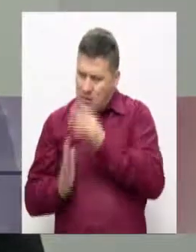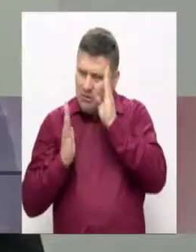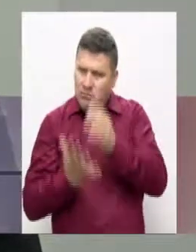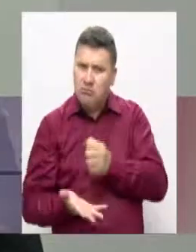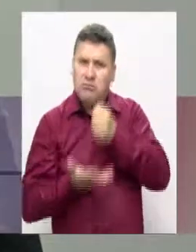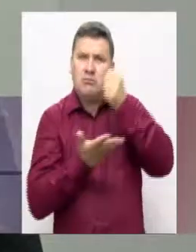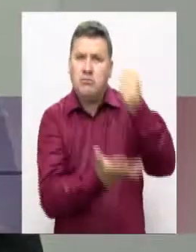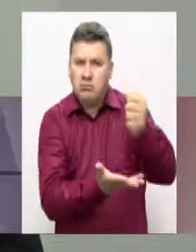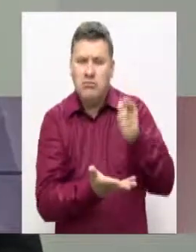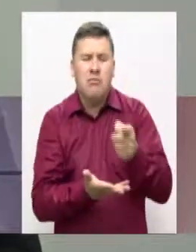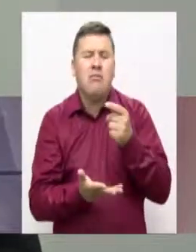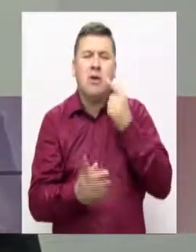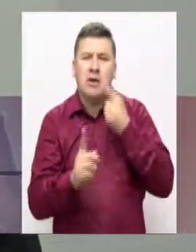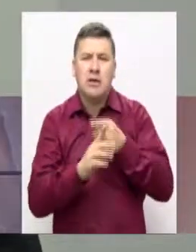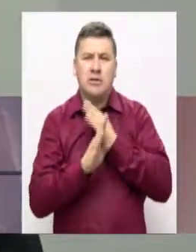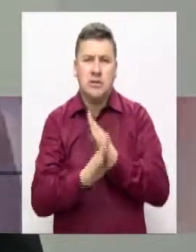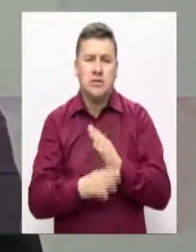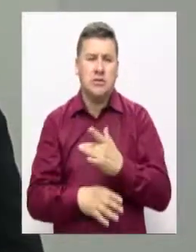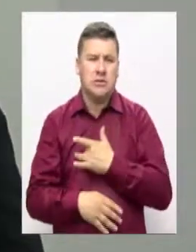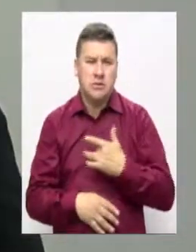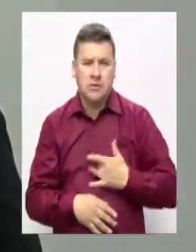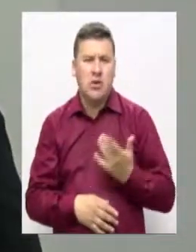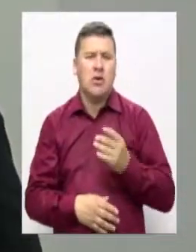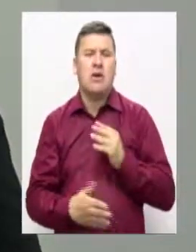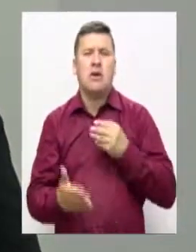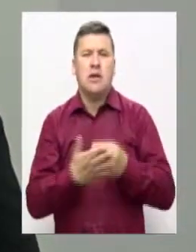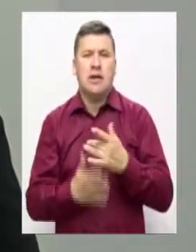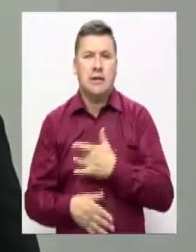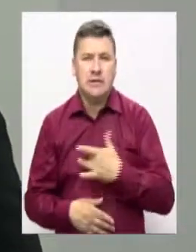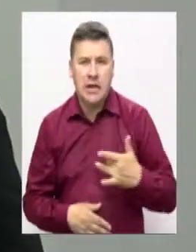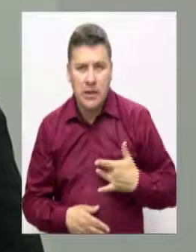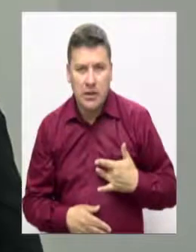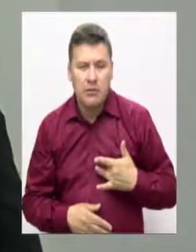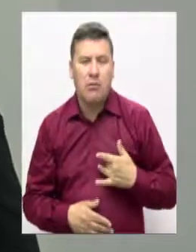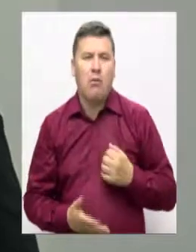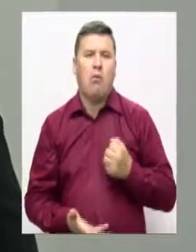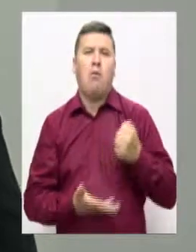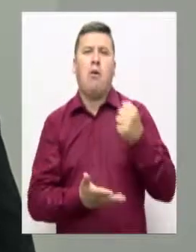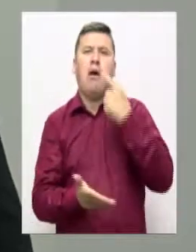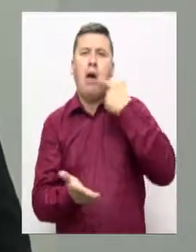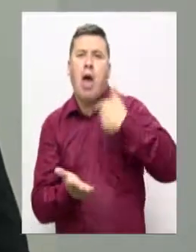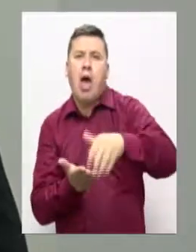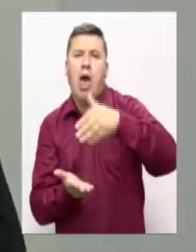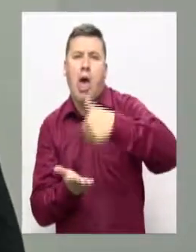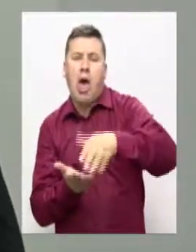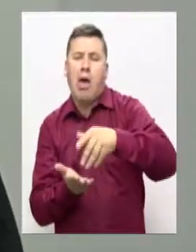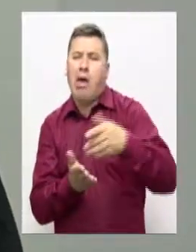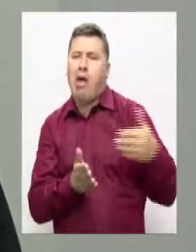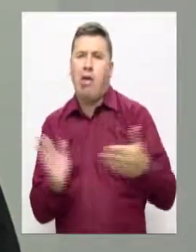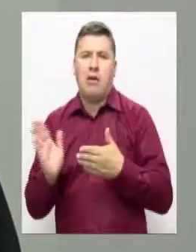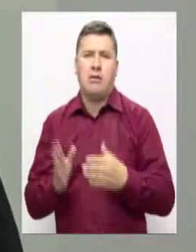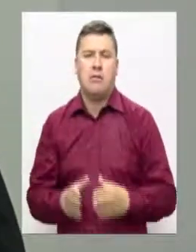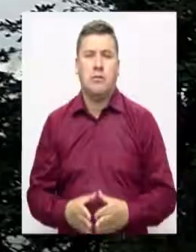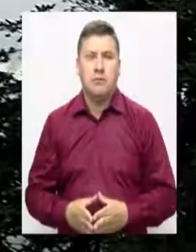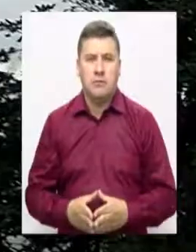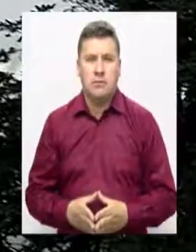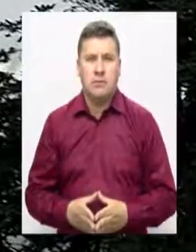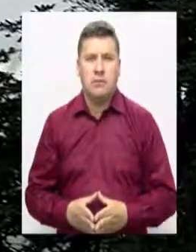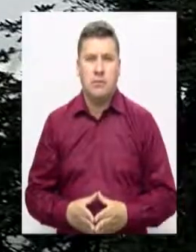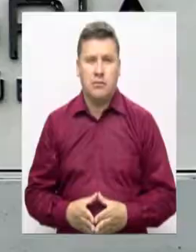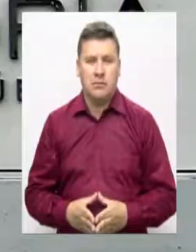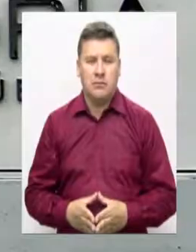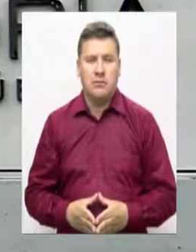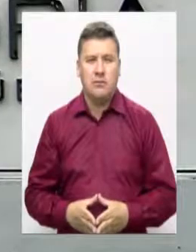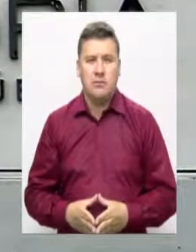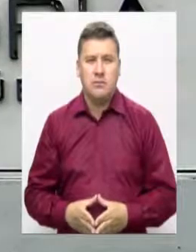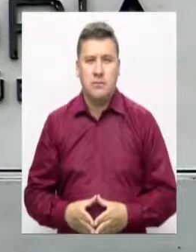debieron invertirse para la seguridad social o para la salud se invirtieron en gastos administrativos.